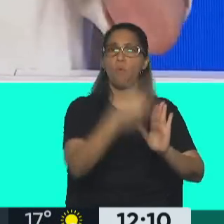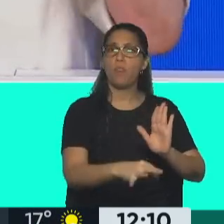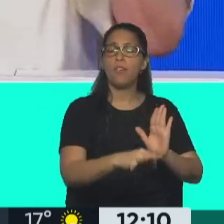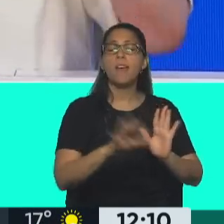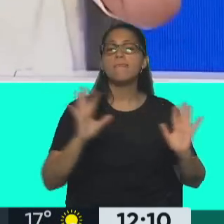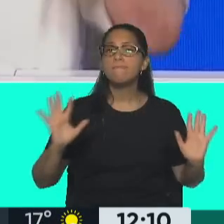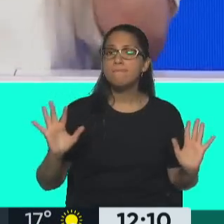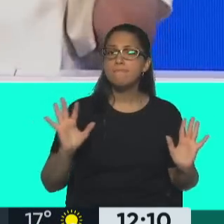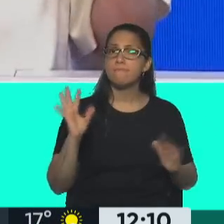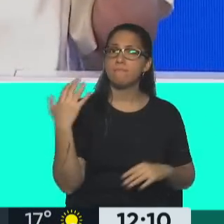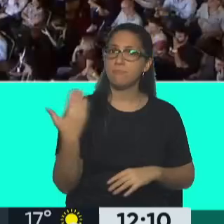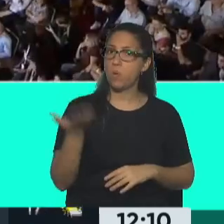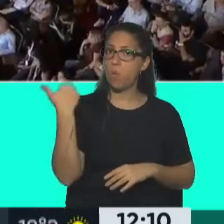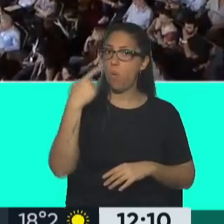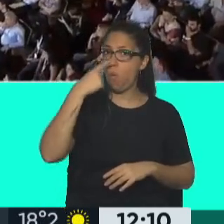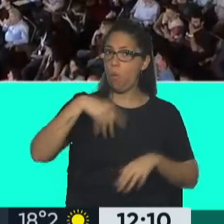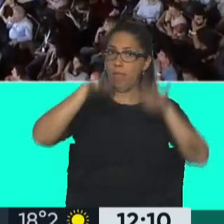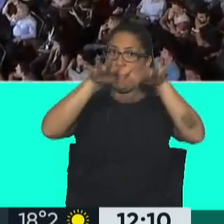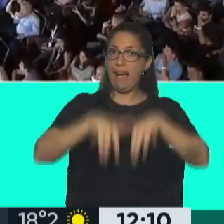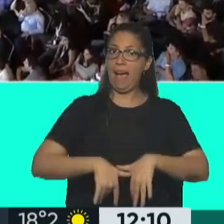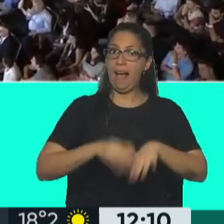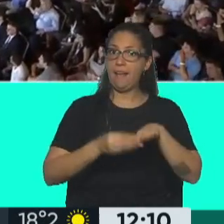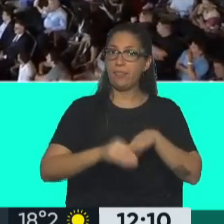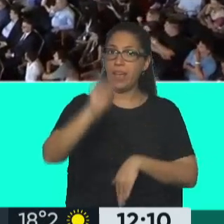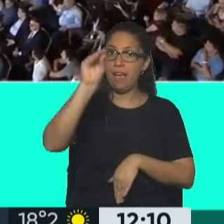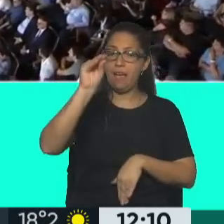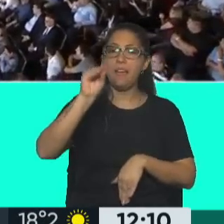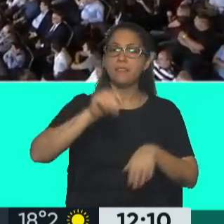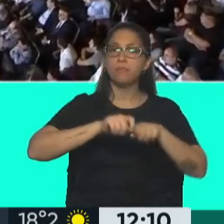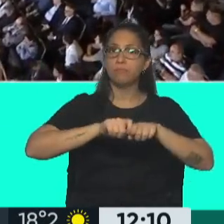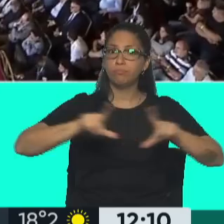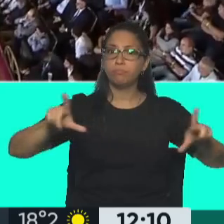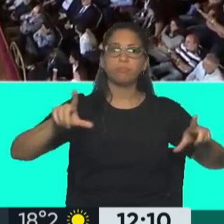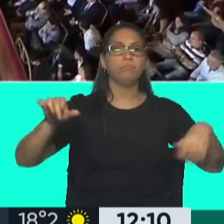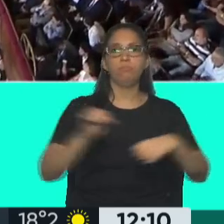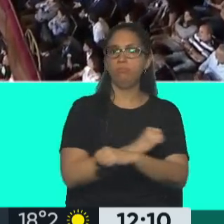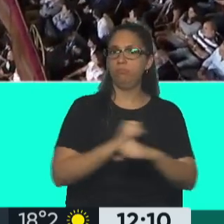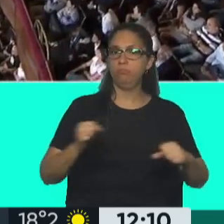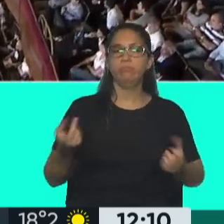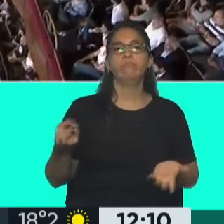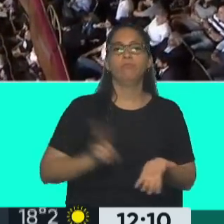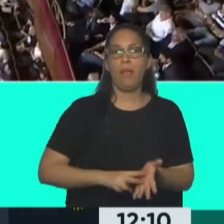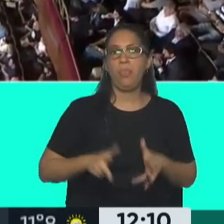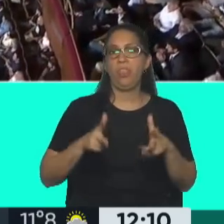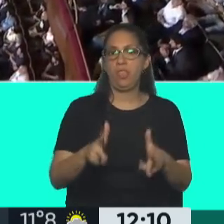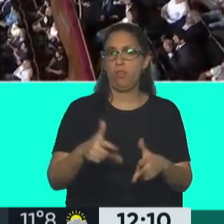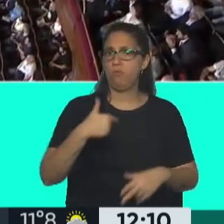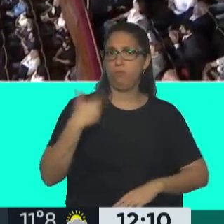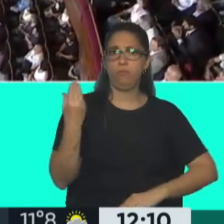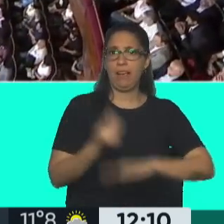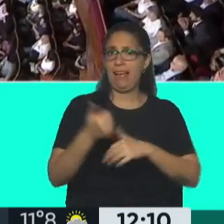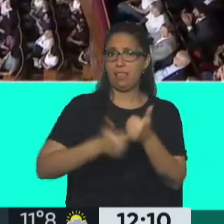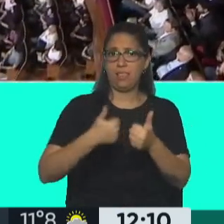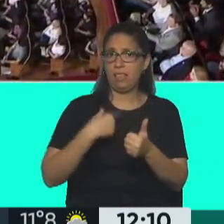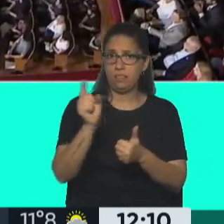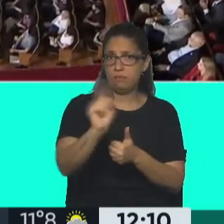cierto que en la última carta que publicó la vicepresidenta confirmó o ratificó que no va a ser candidata,